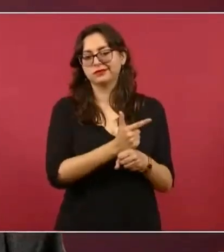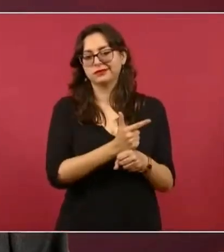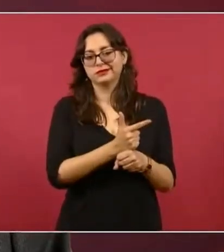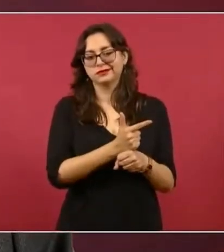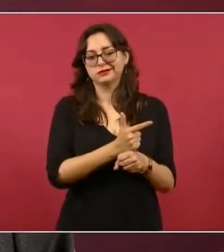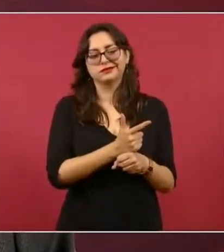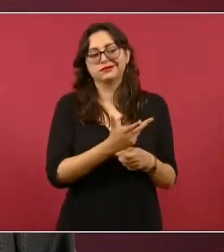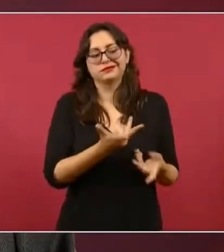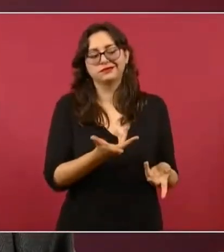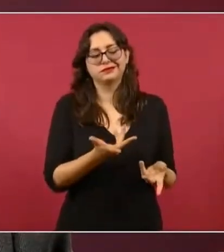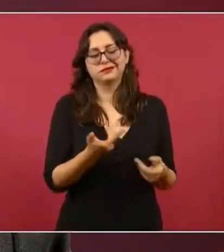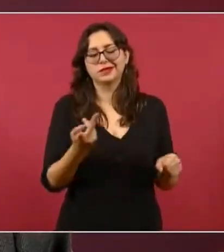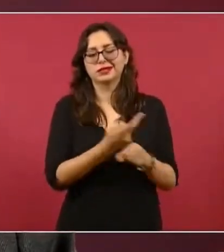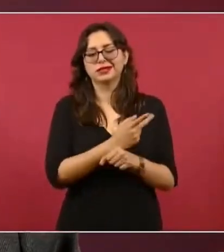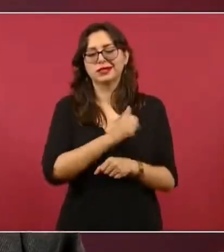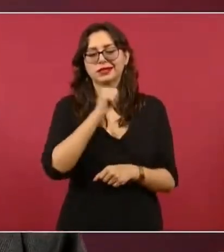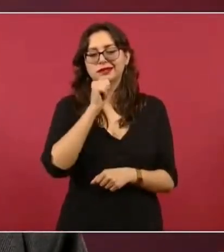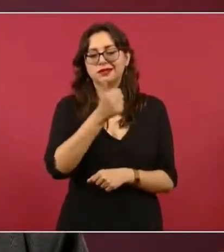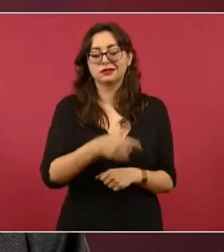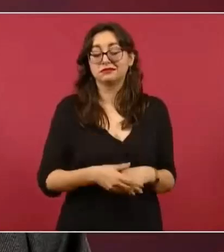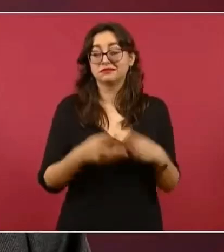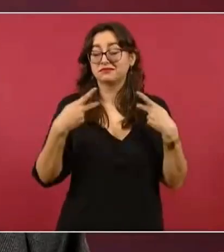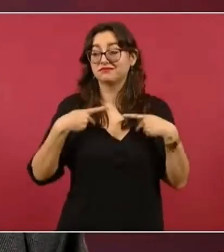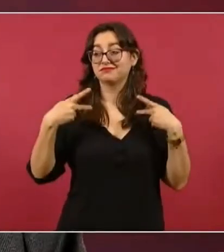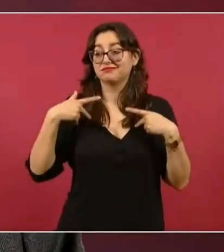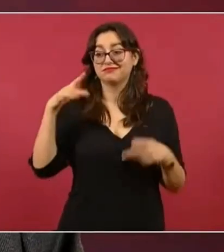el pueblo es mucha pieza.